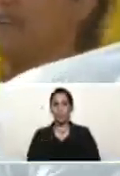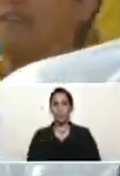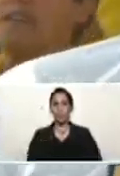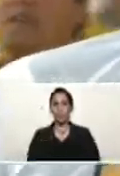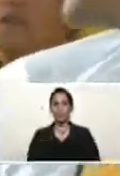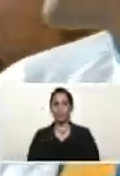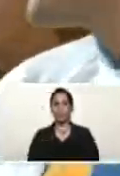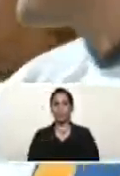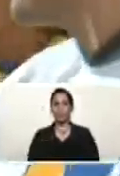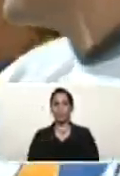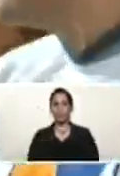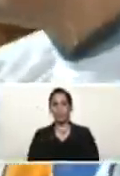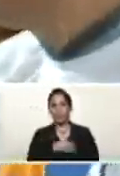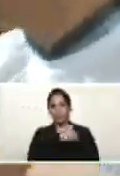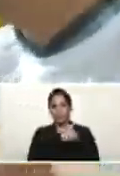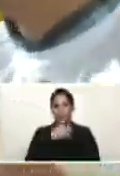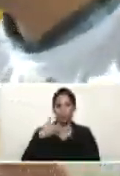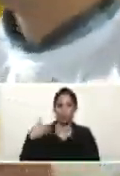quiero